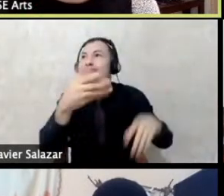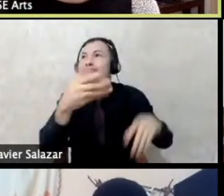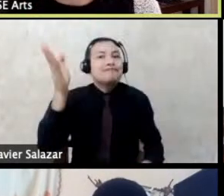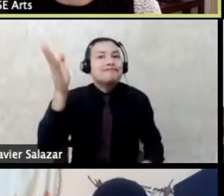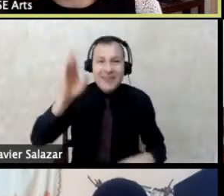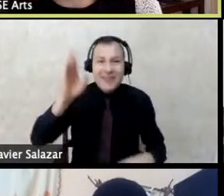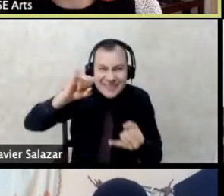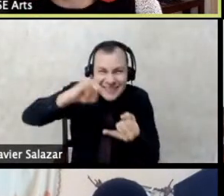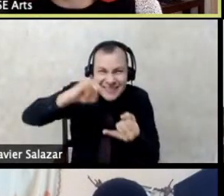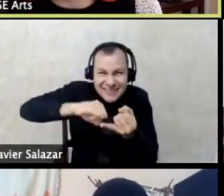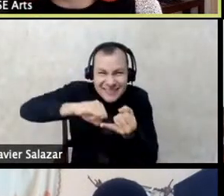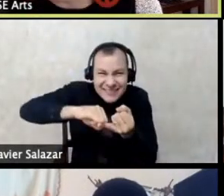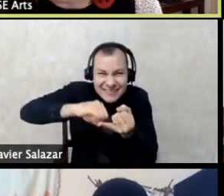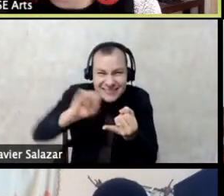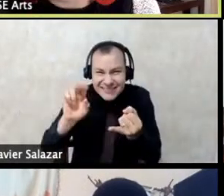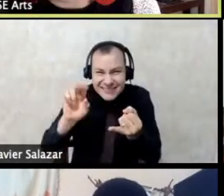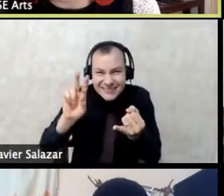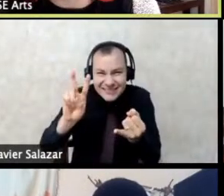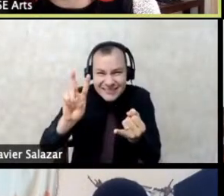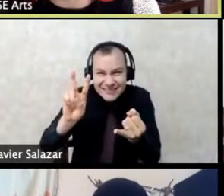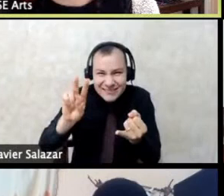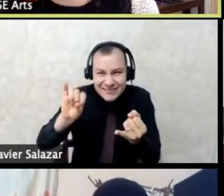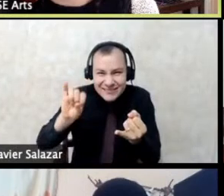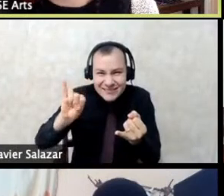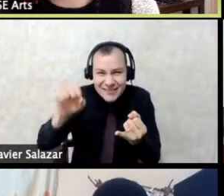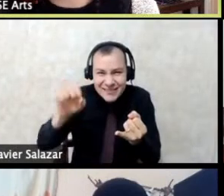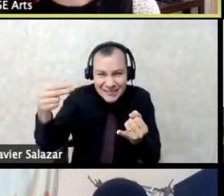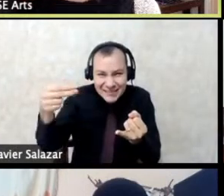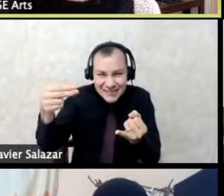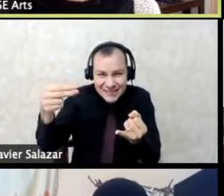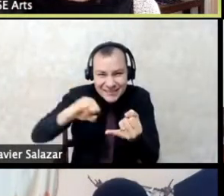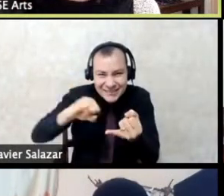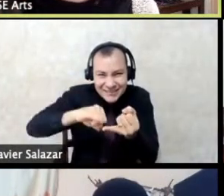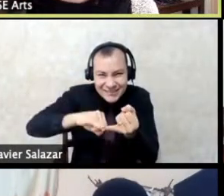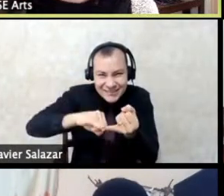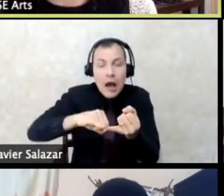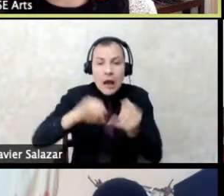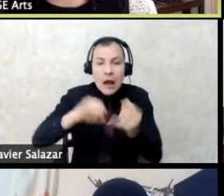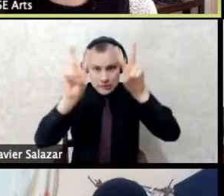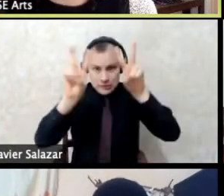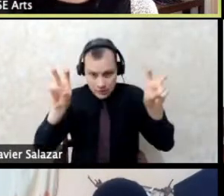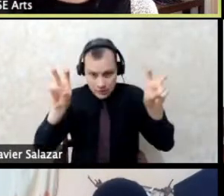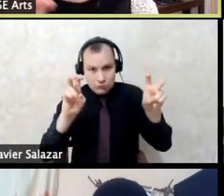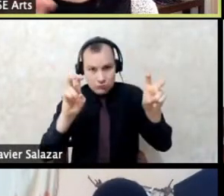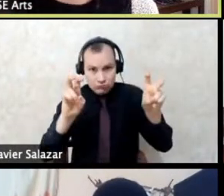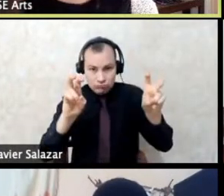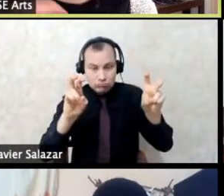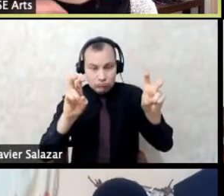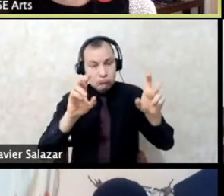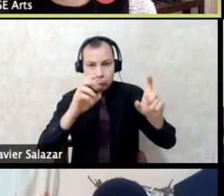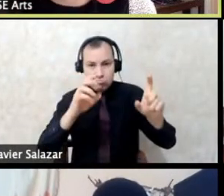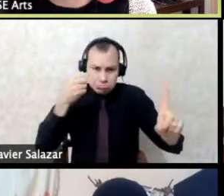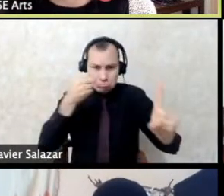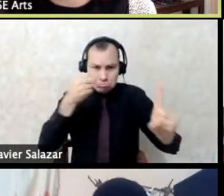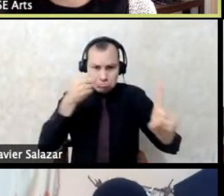la resolución de conflictos, particularmente cómo estos impactan durante la época